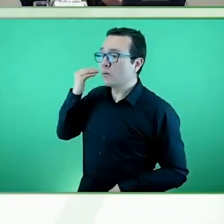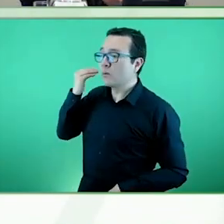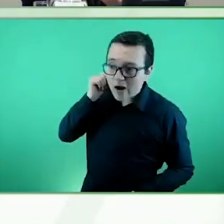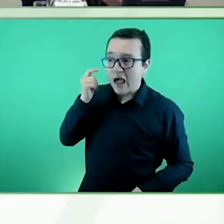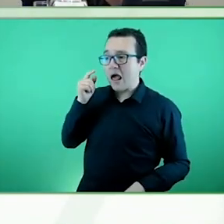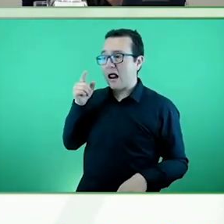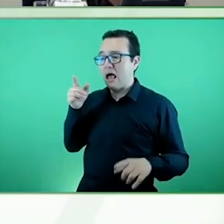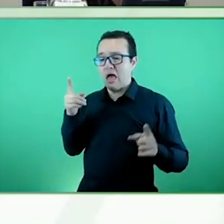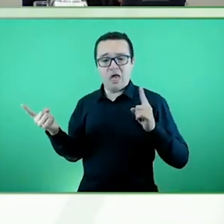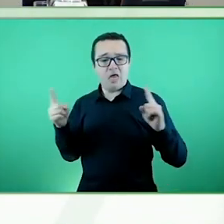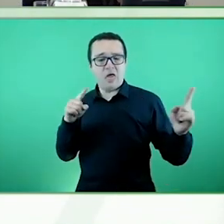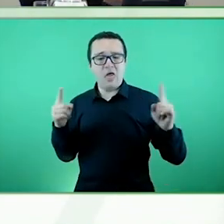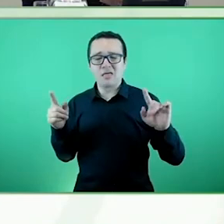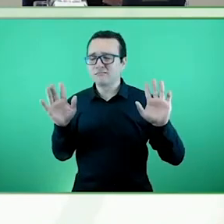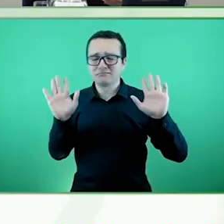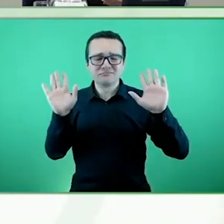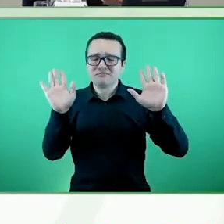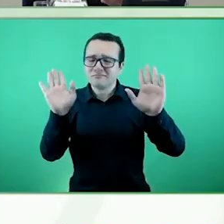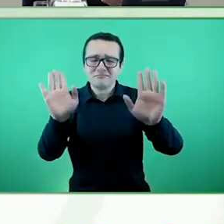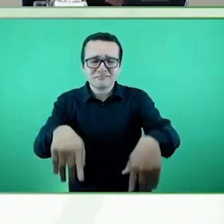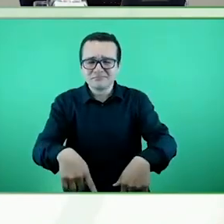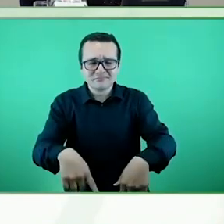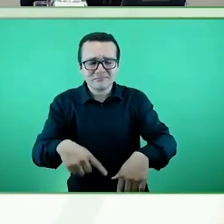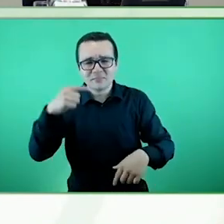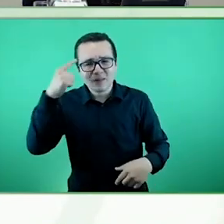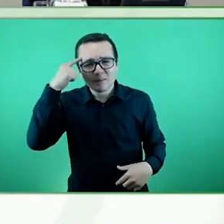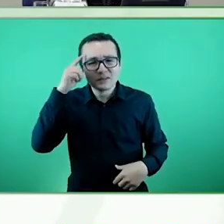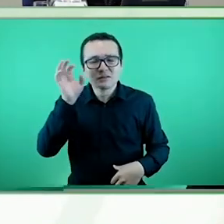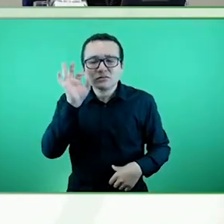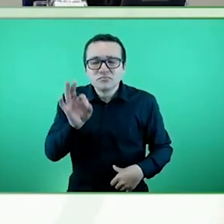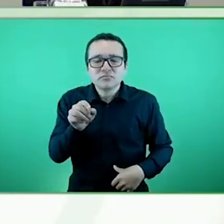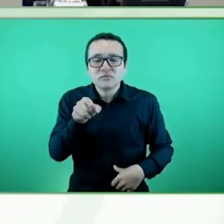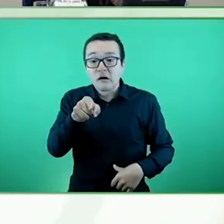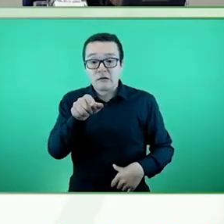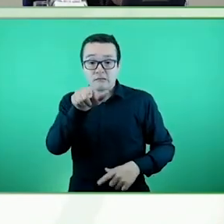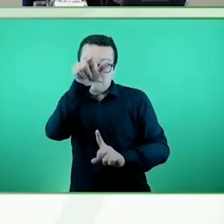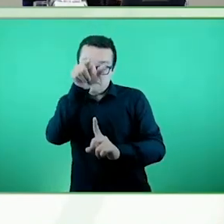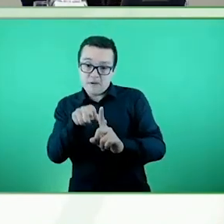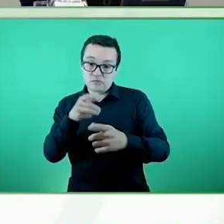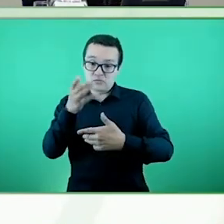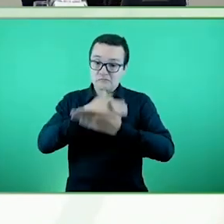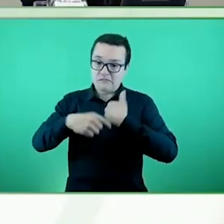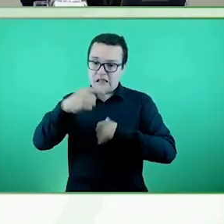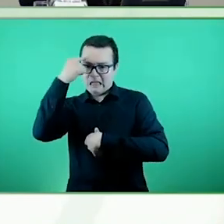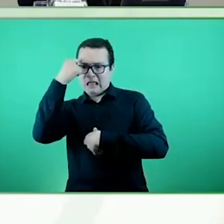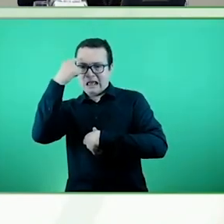persona con discapacidad, que muchas veces no se ve a esta persona